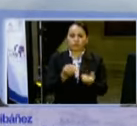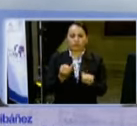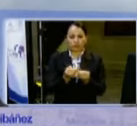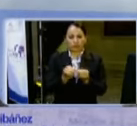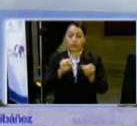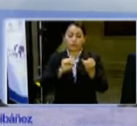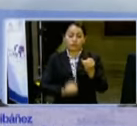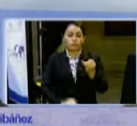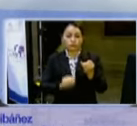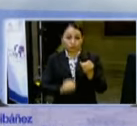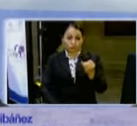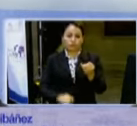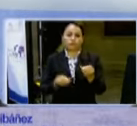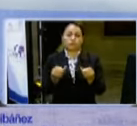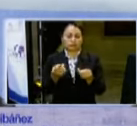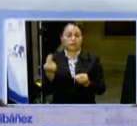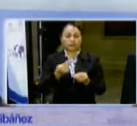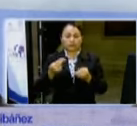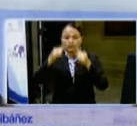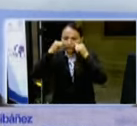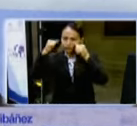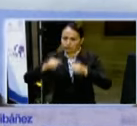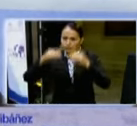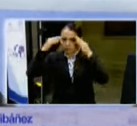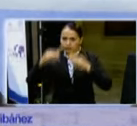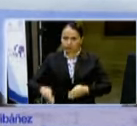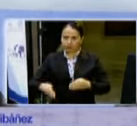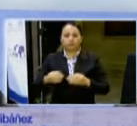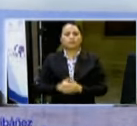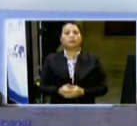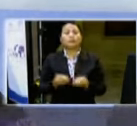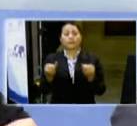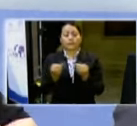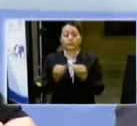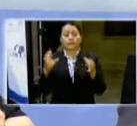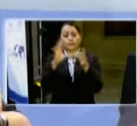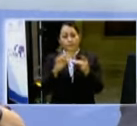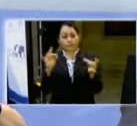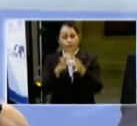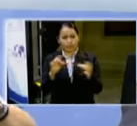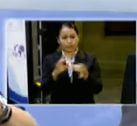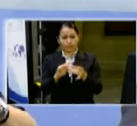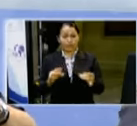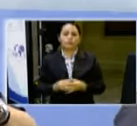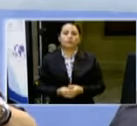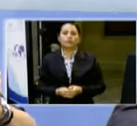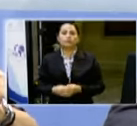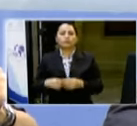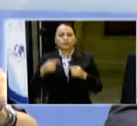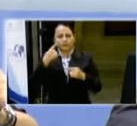sur desde el punto de vista económico. Hay que señalar también que desde el punto de vista